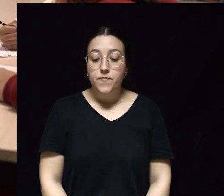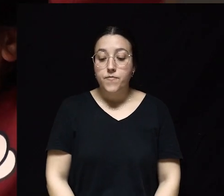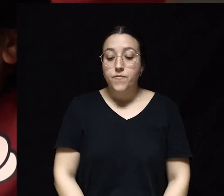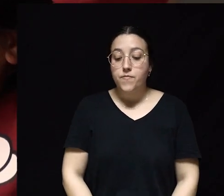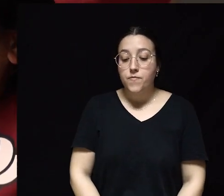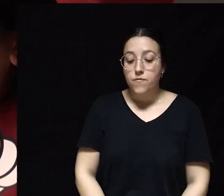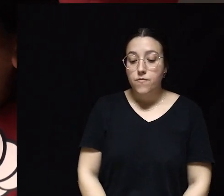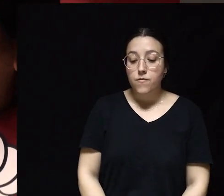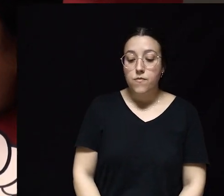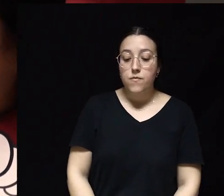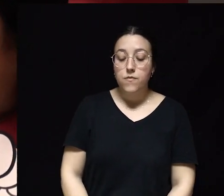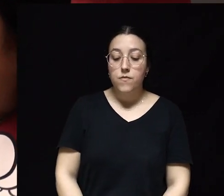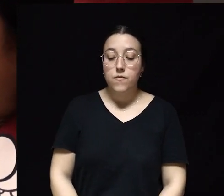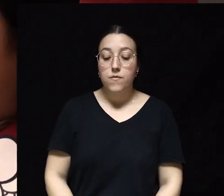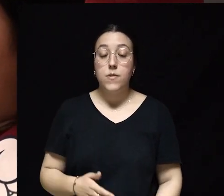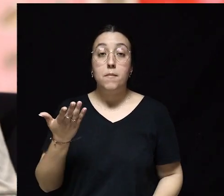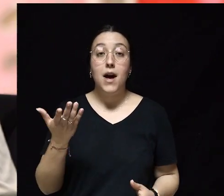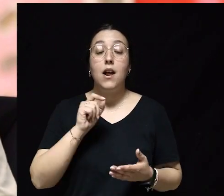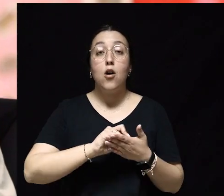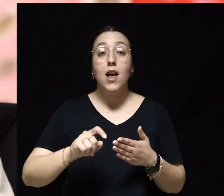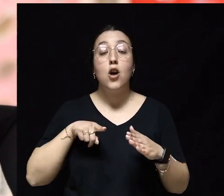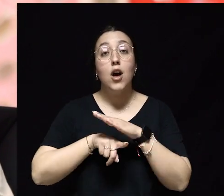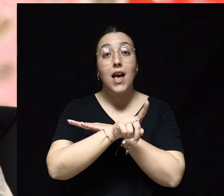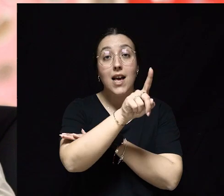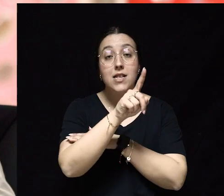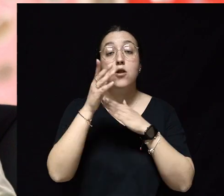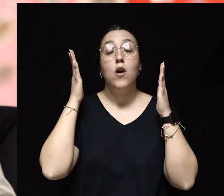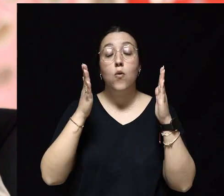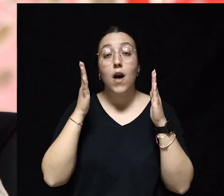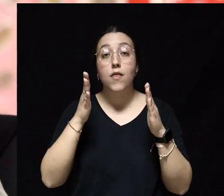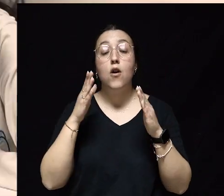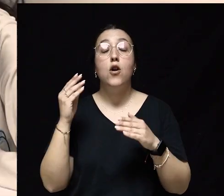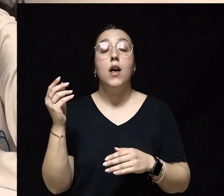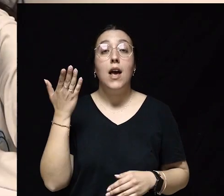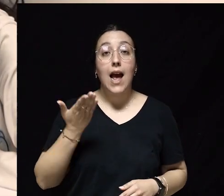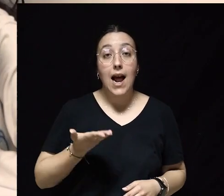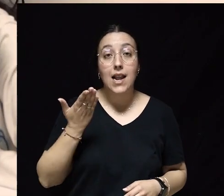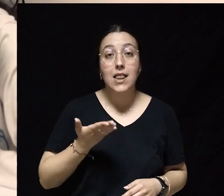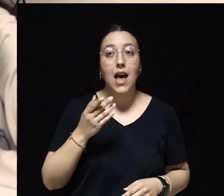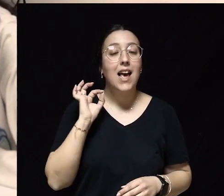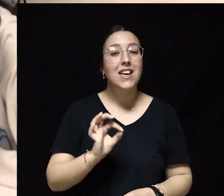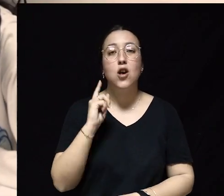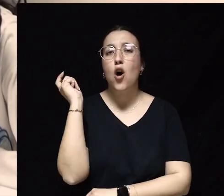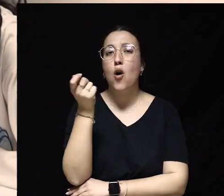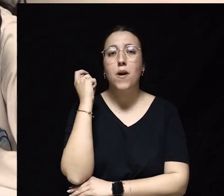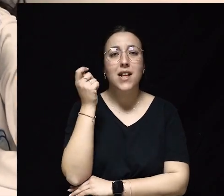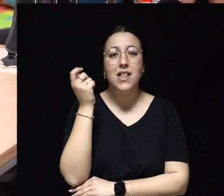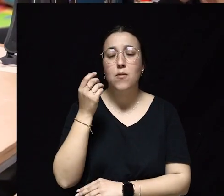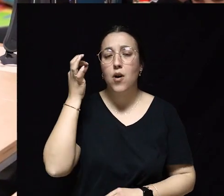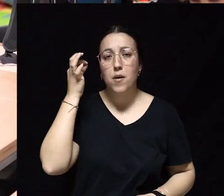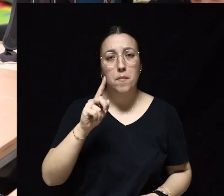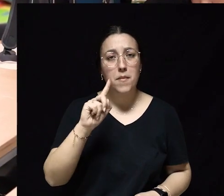como clave de bóveda de un sistema educativo de éxito. Una educación de calidad es el objetivo prioritario de la